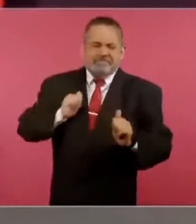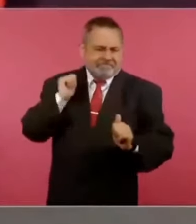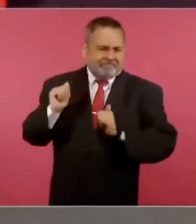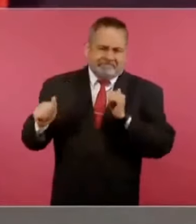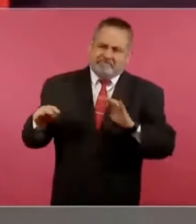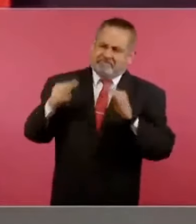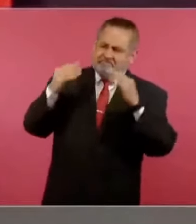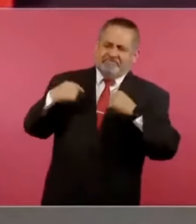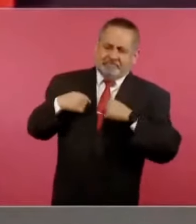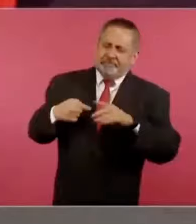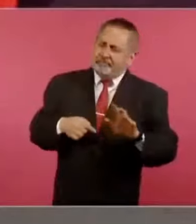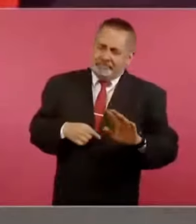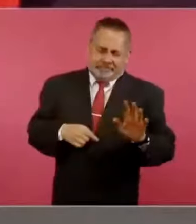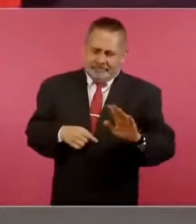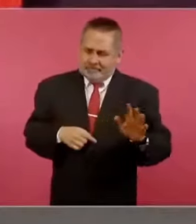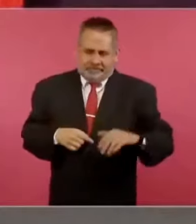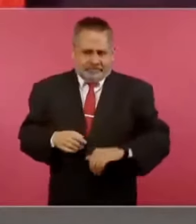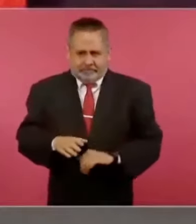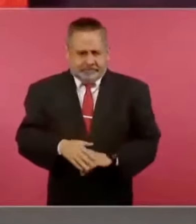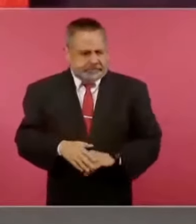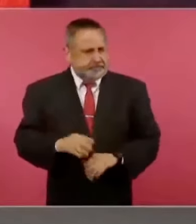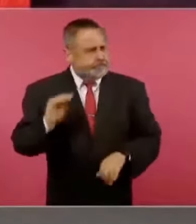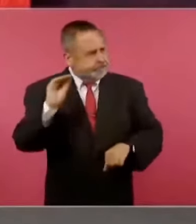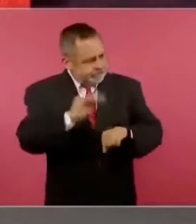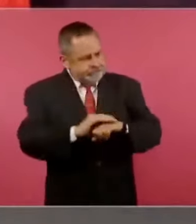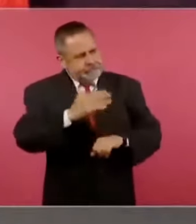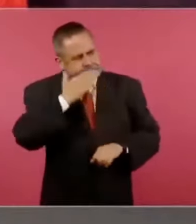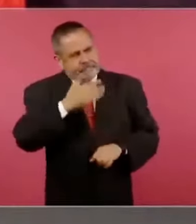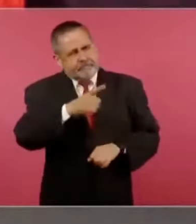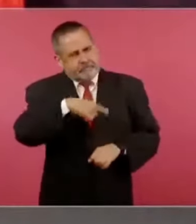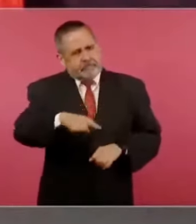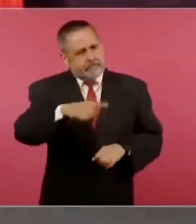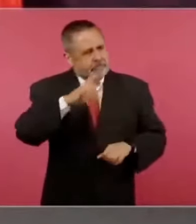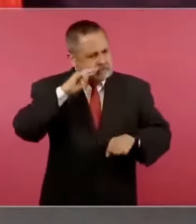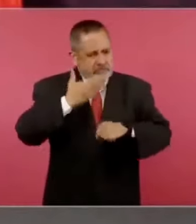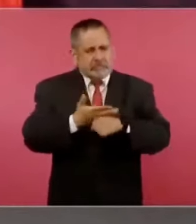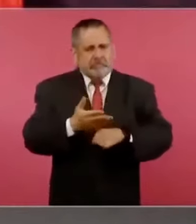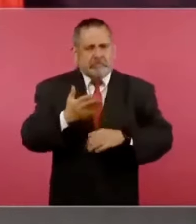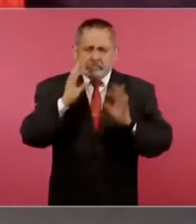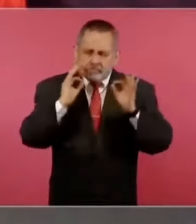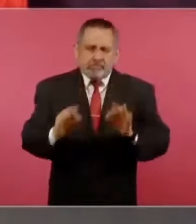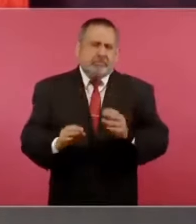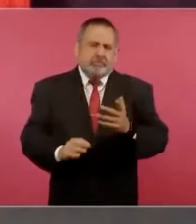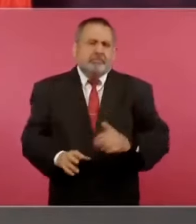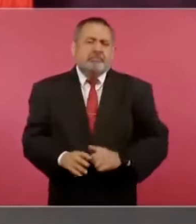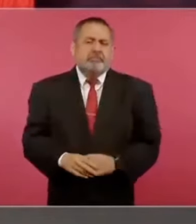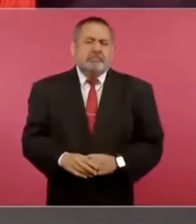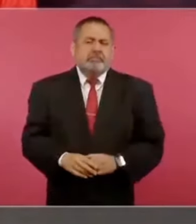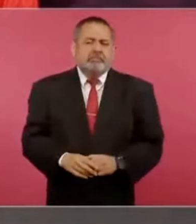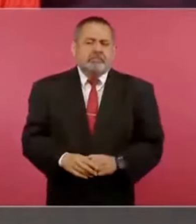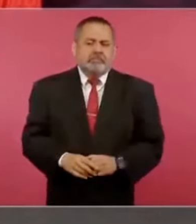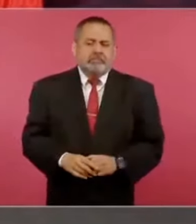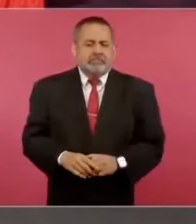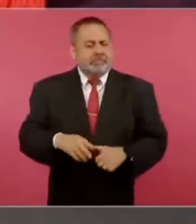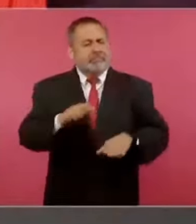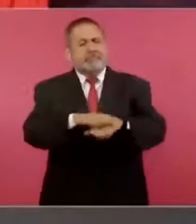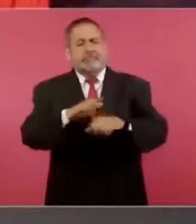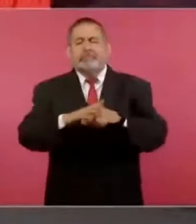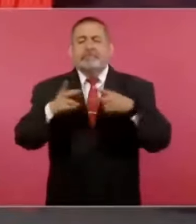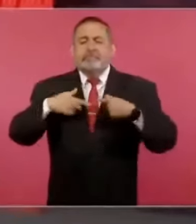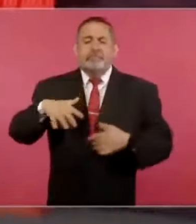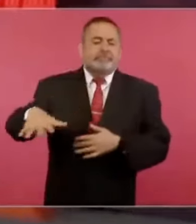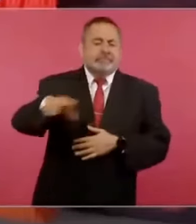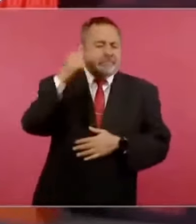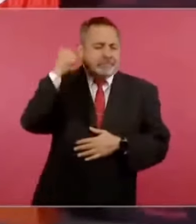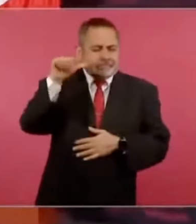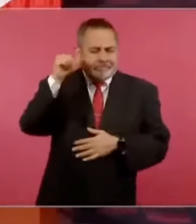a que actúen con responsabilidad. No hago el llamado al pueblo de Acapulco